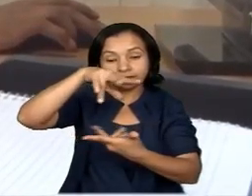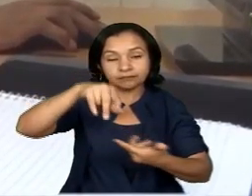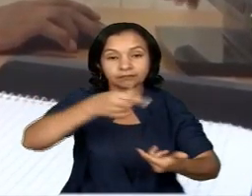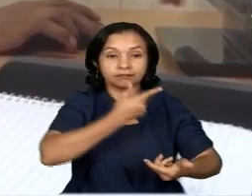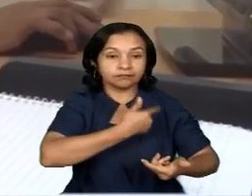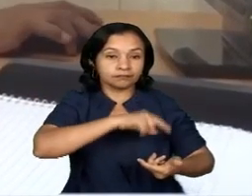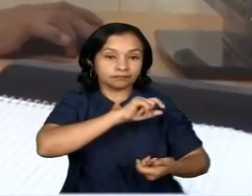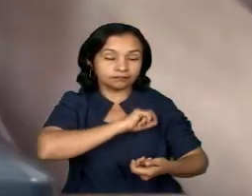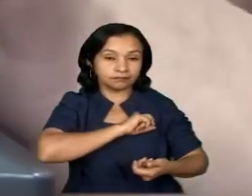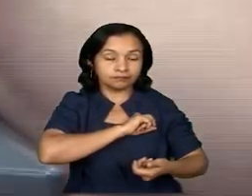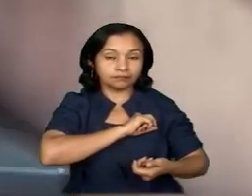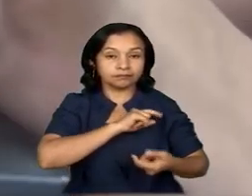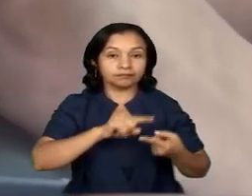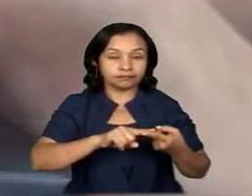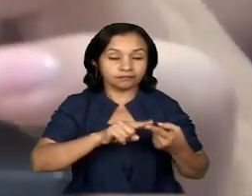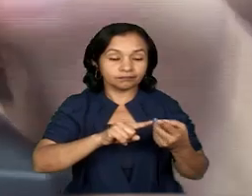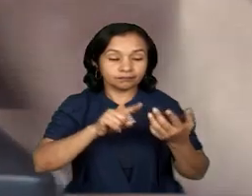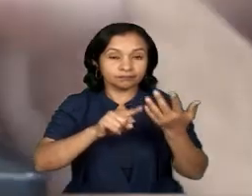literatura.